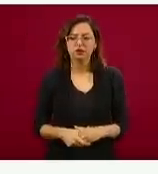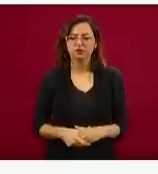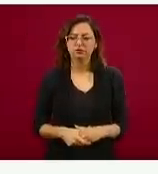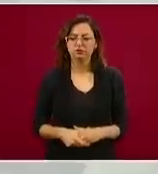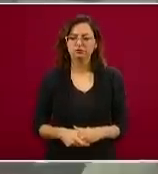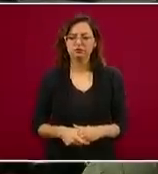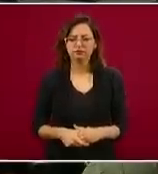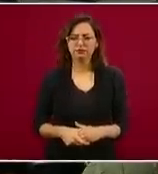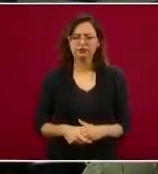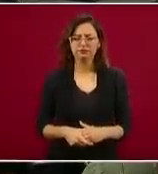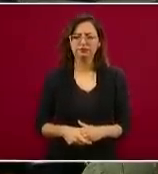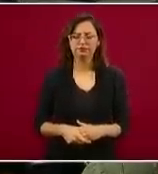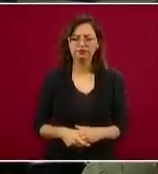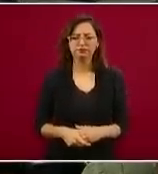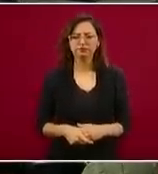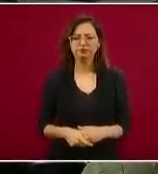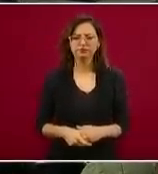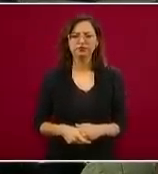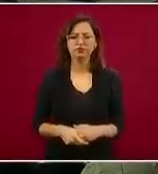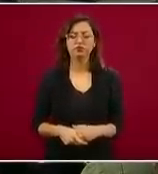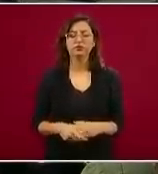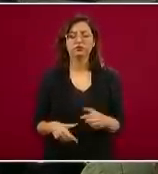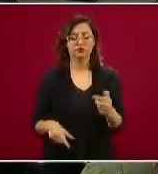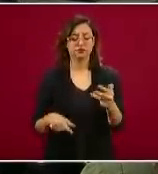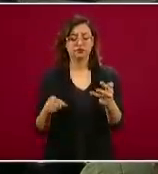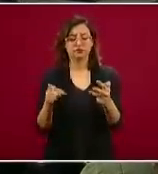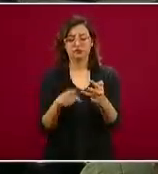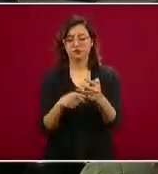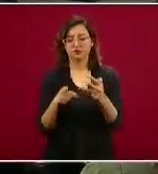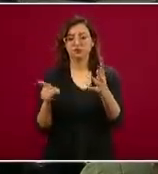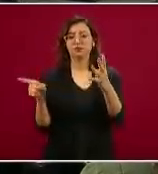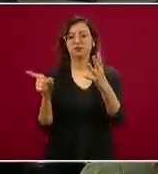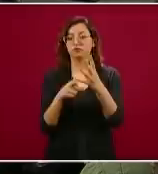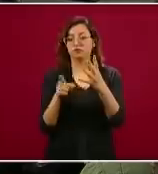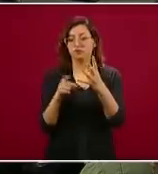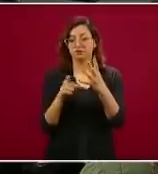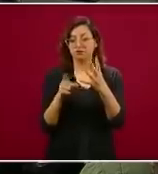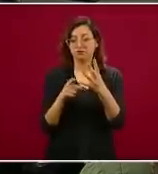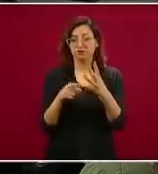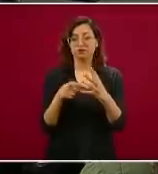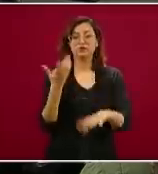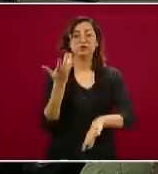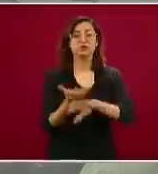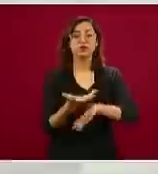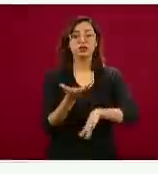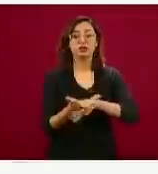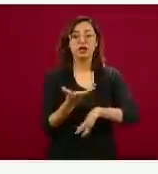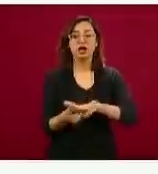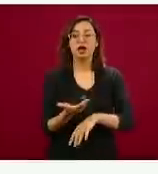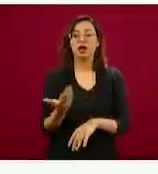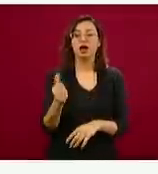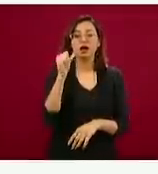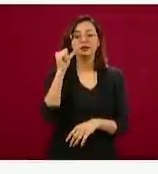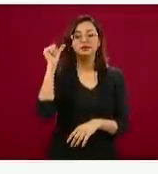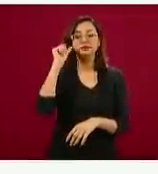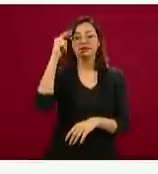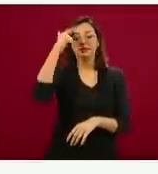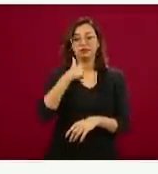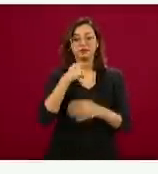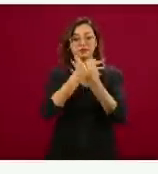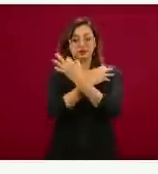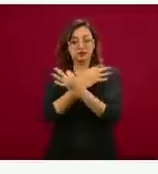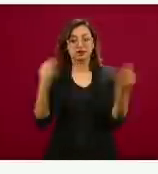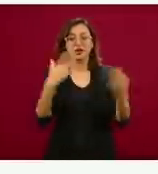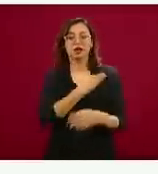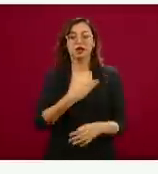La siguiente tenemos la situación de Estados Unidos. Aquí lo destacamos por los anuncios recientes que ocurrieron ayer por la noche en voz